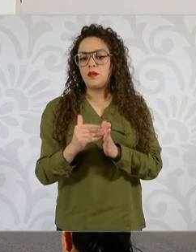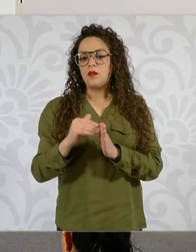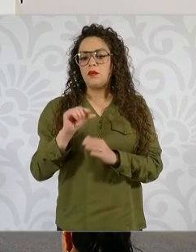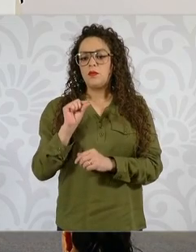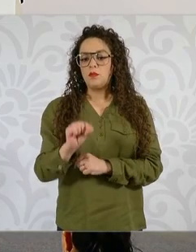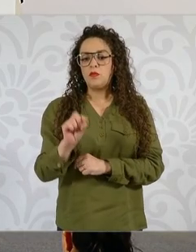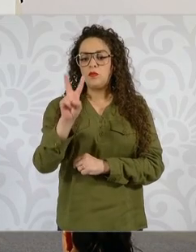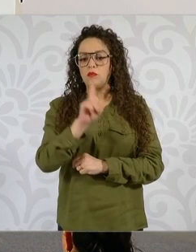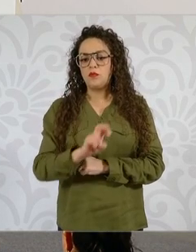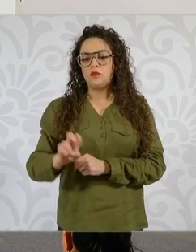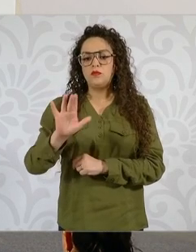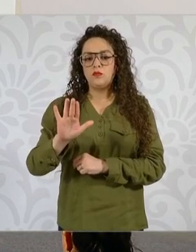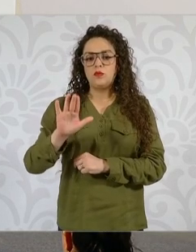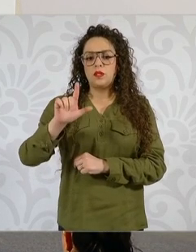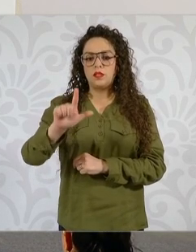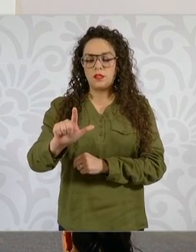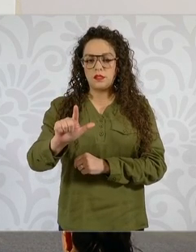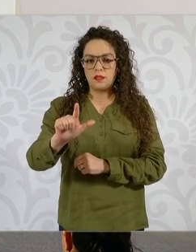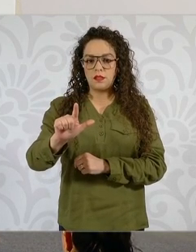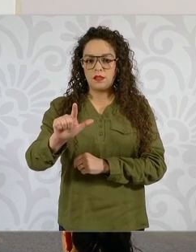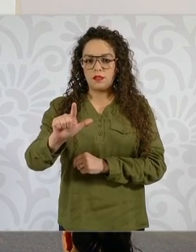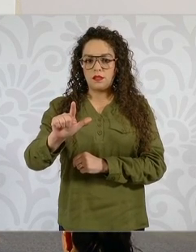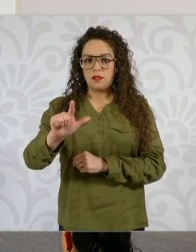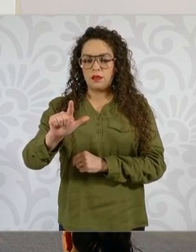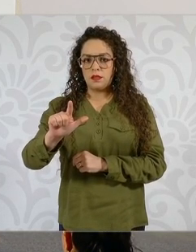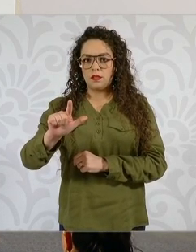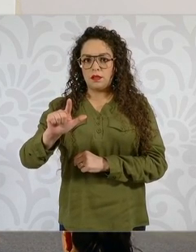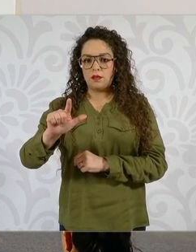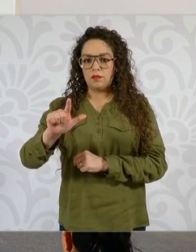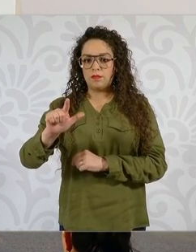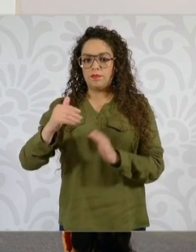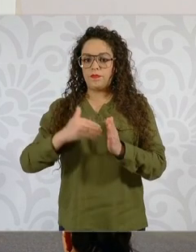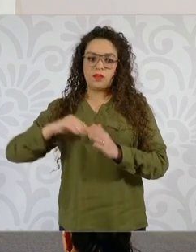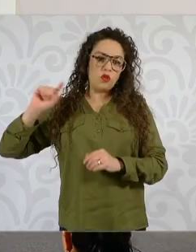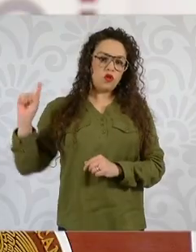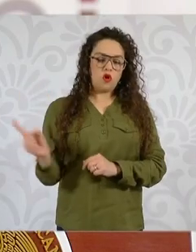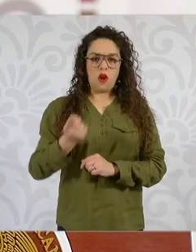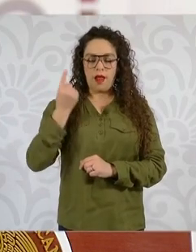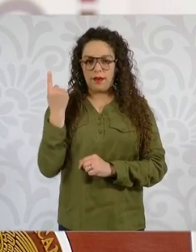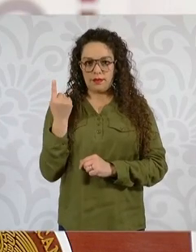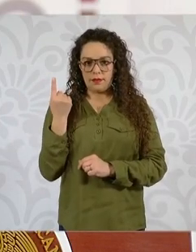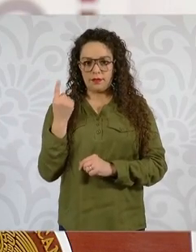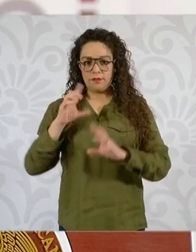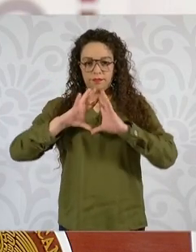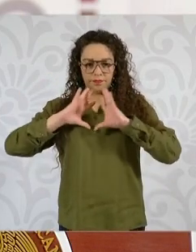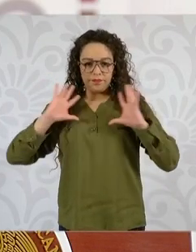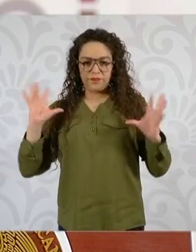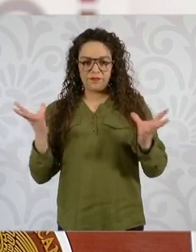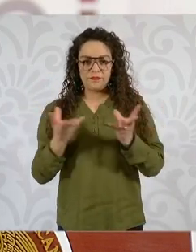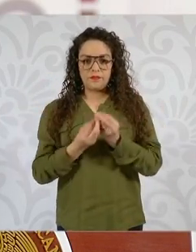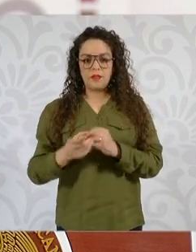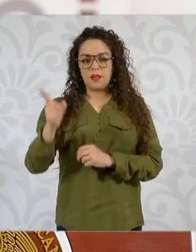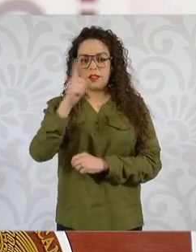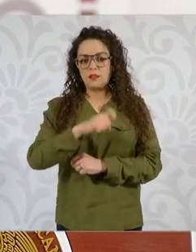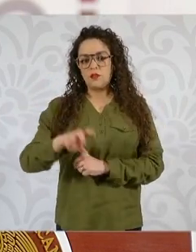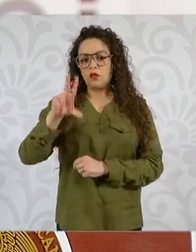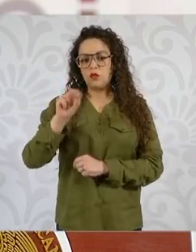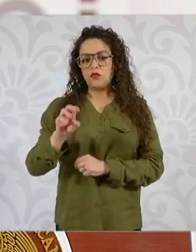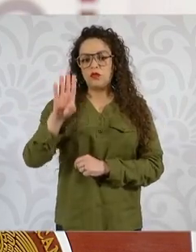.257 de dólares, un total de 189